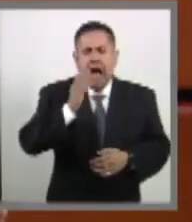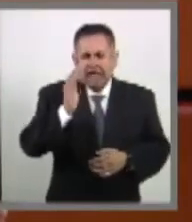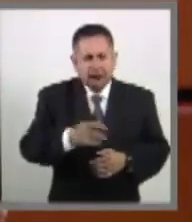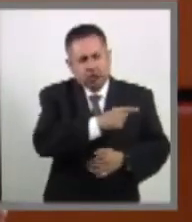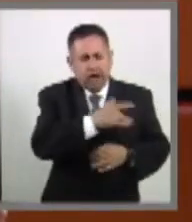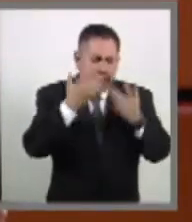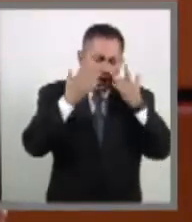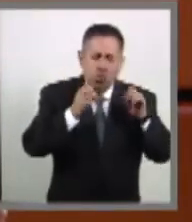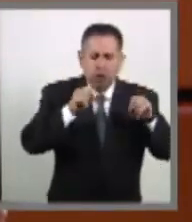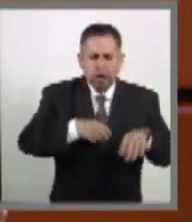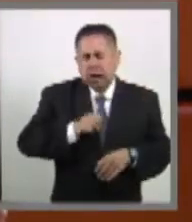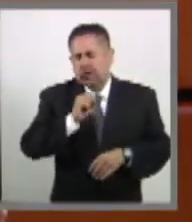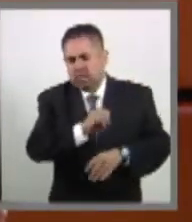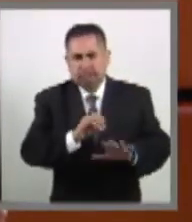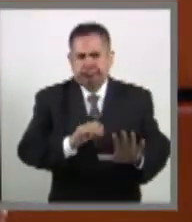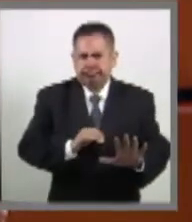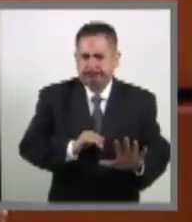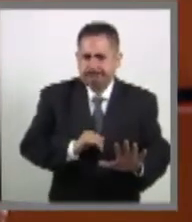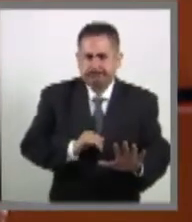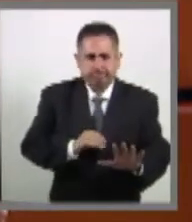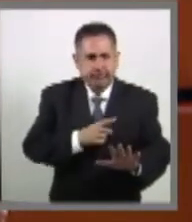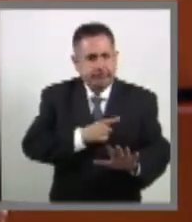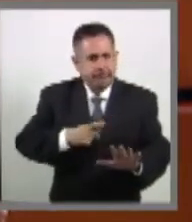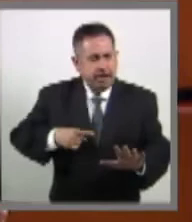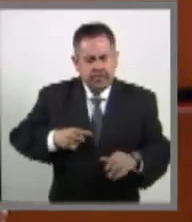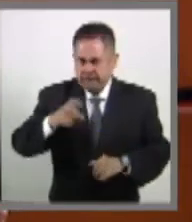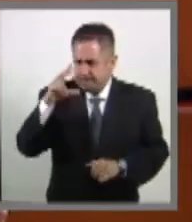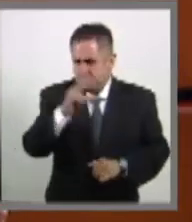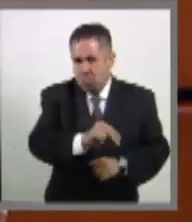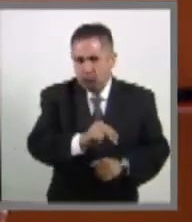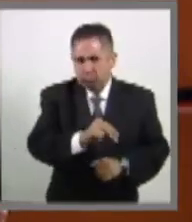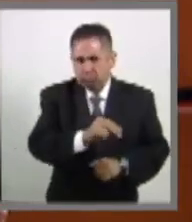Senado, desde luego debe de ser denegado.